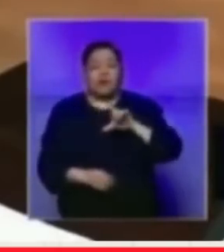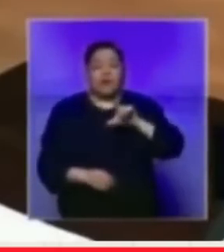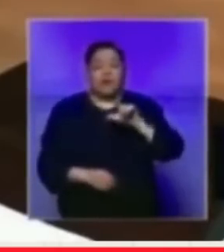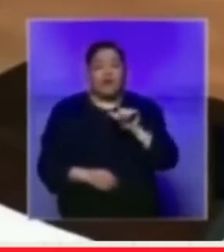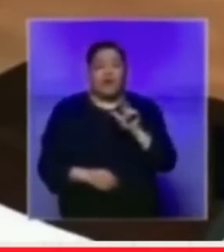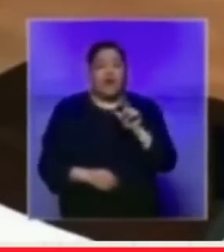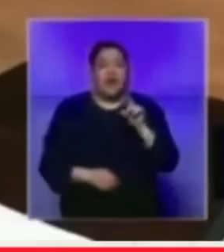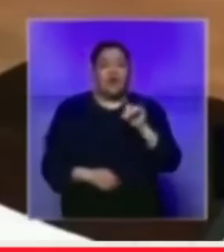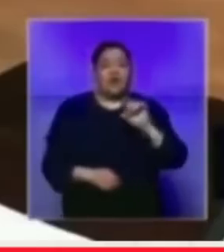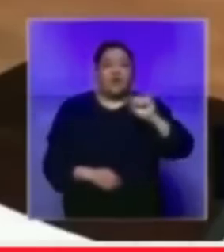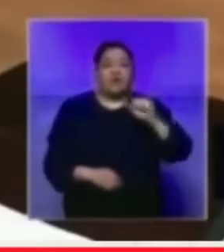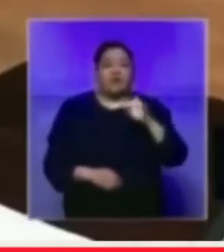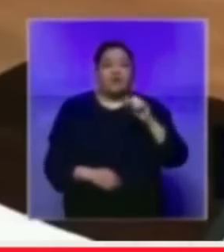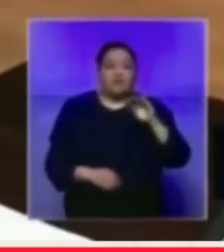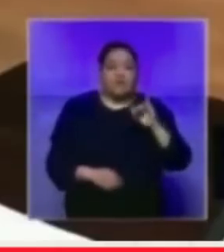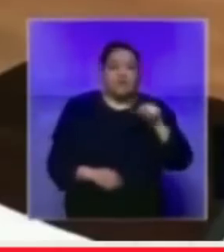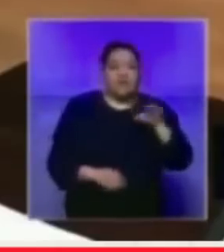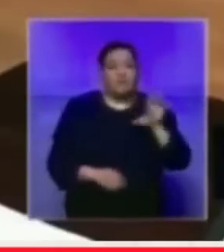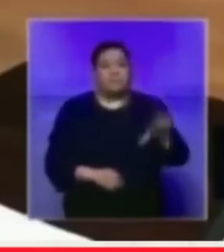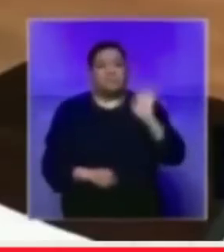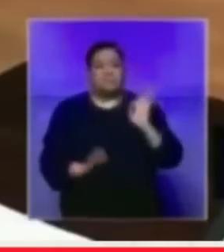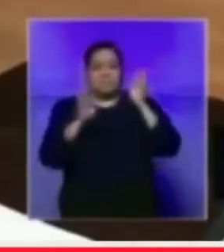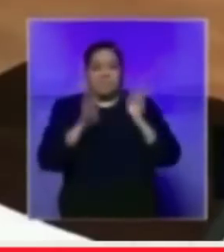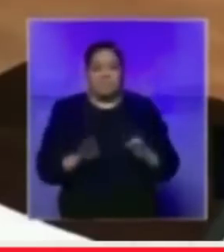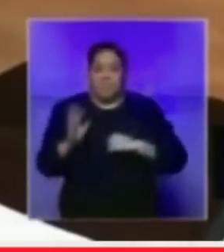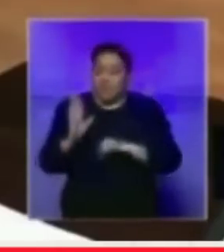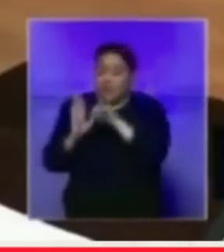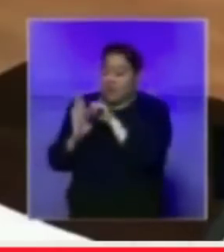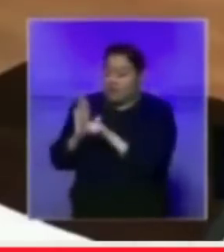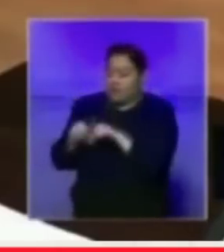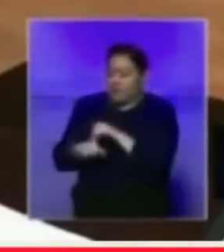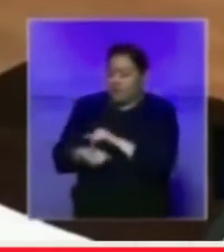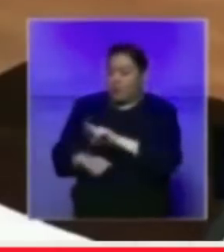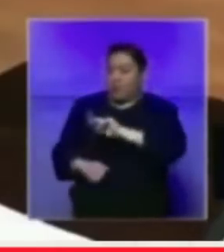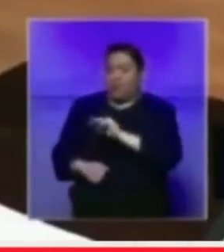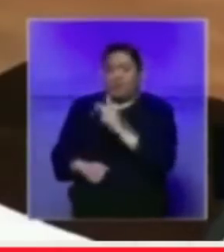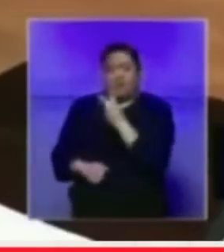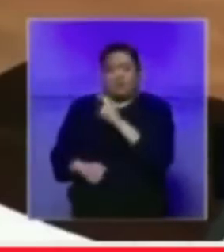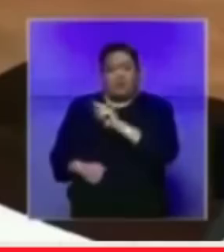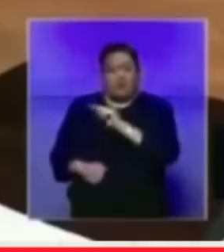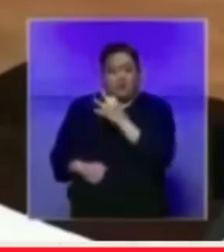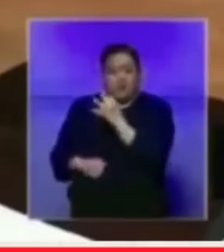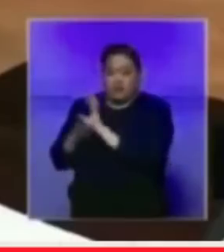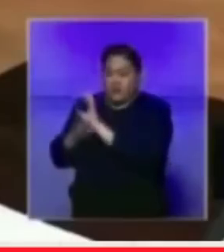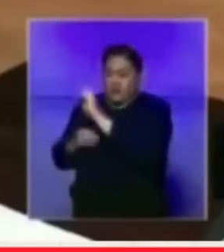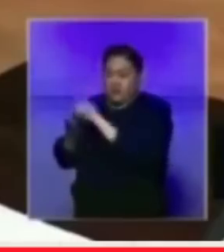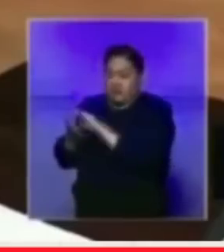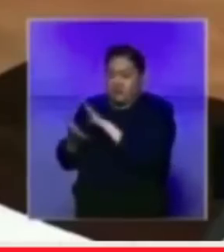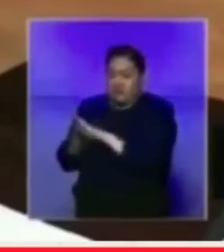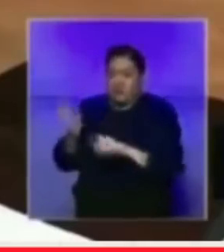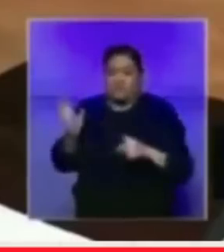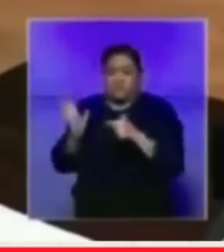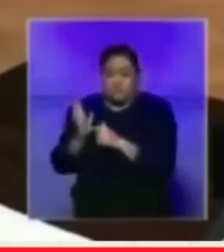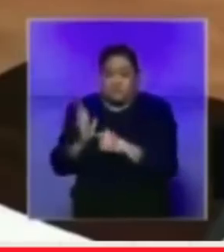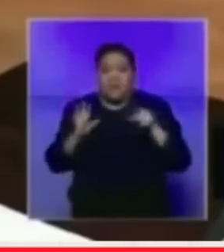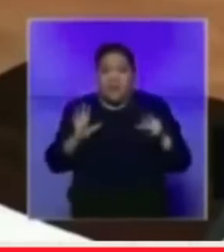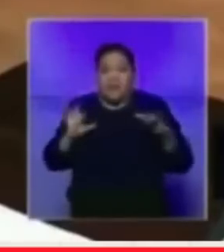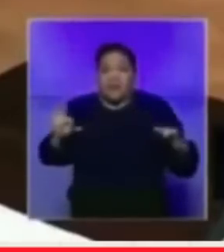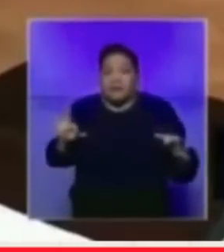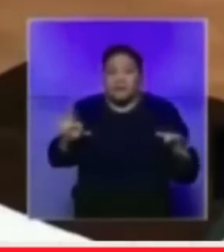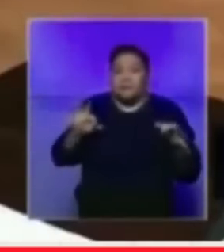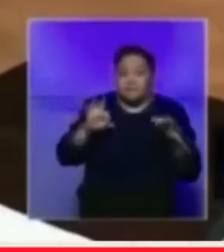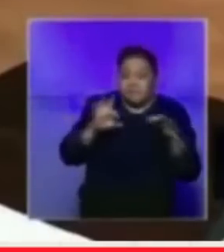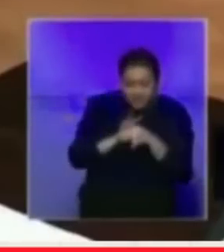con los requisitos de elegibilidad previstos en los artículos 82 y 83 de la Constitución Política de los Estados Unidos